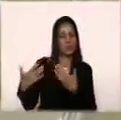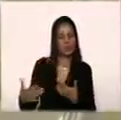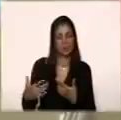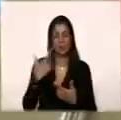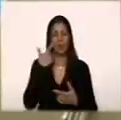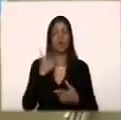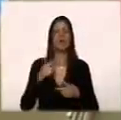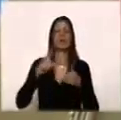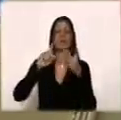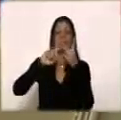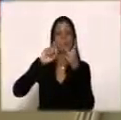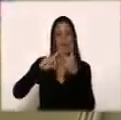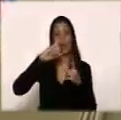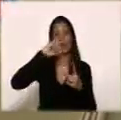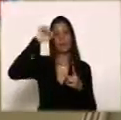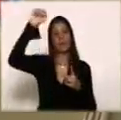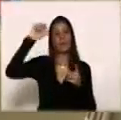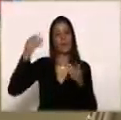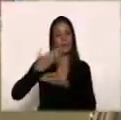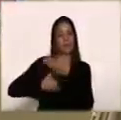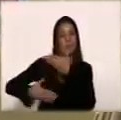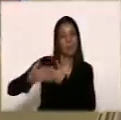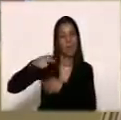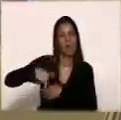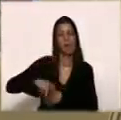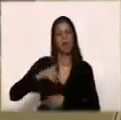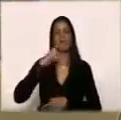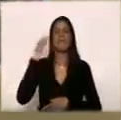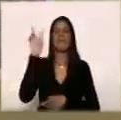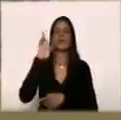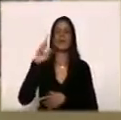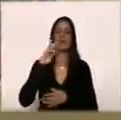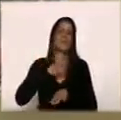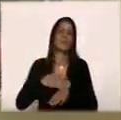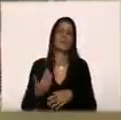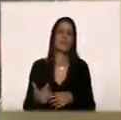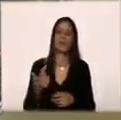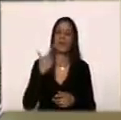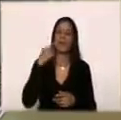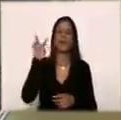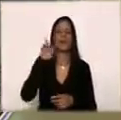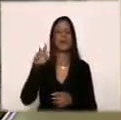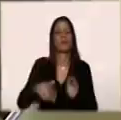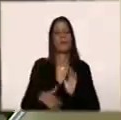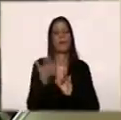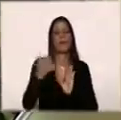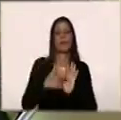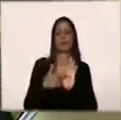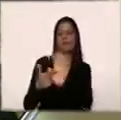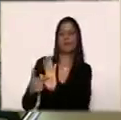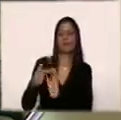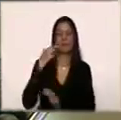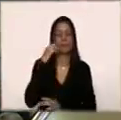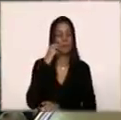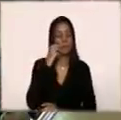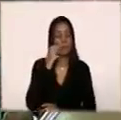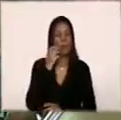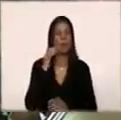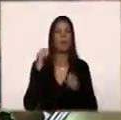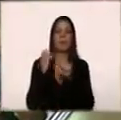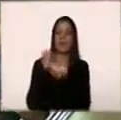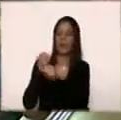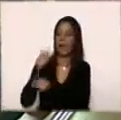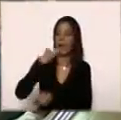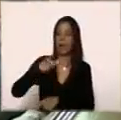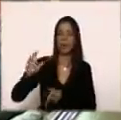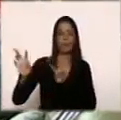ataque precisamente porque nuestro país es modelo para los pueblos del mundo. Nuestro país es modelo para las clases obreras del mundo,